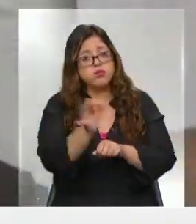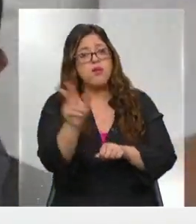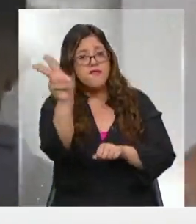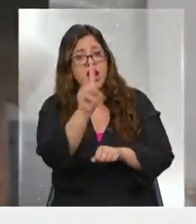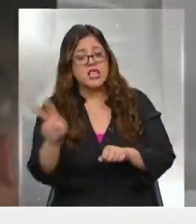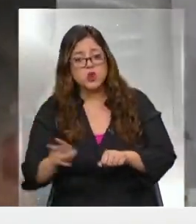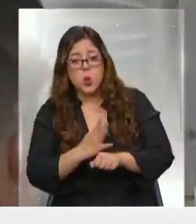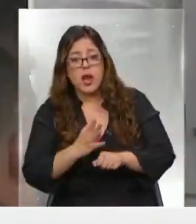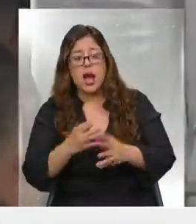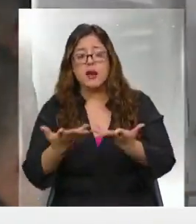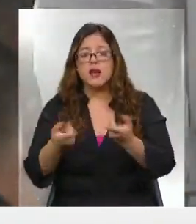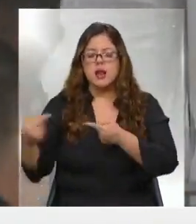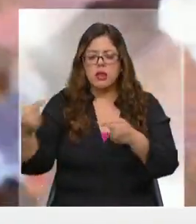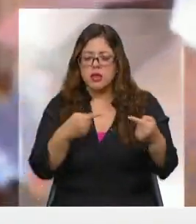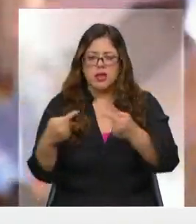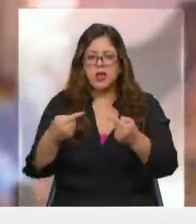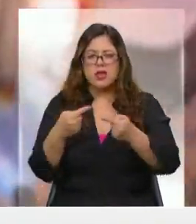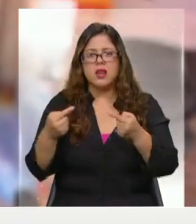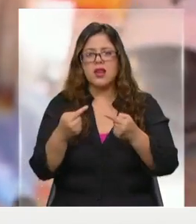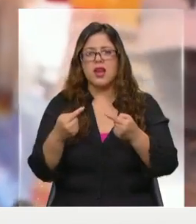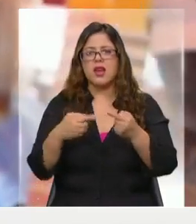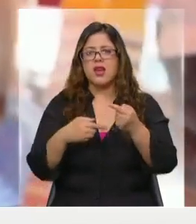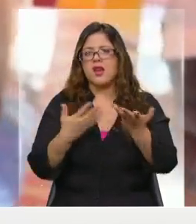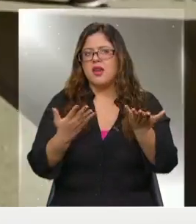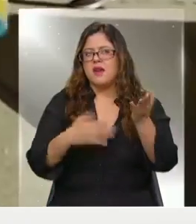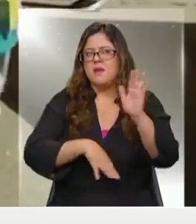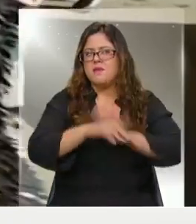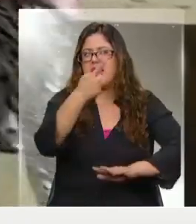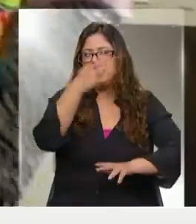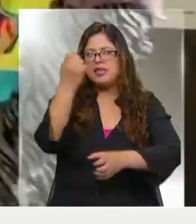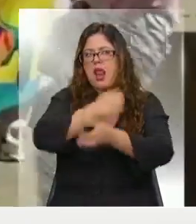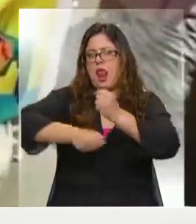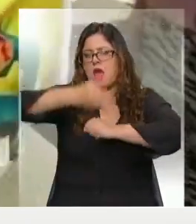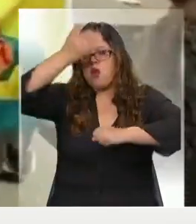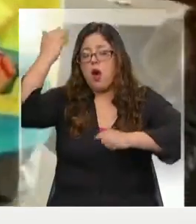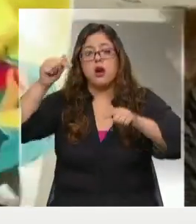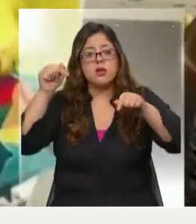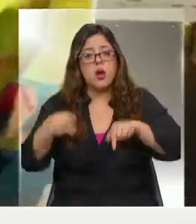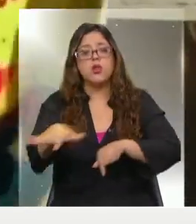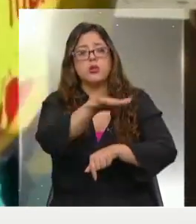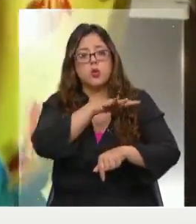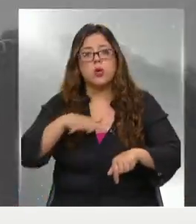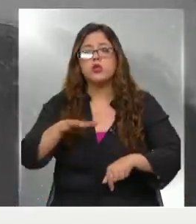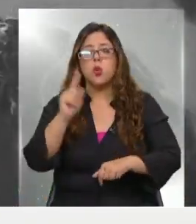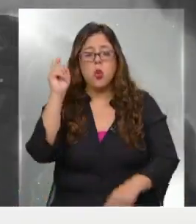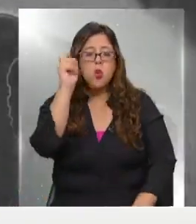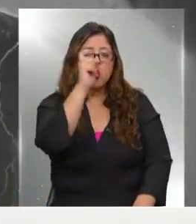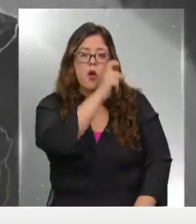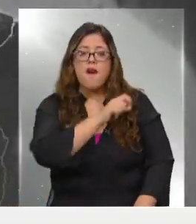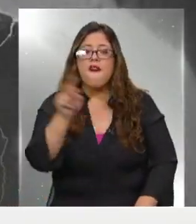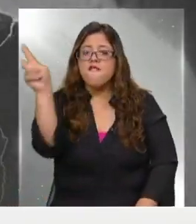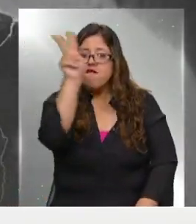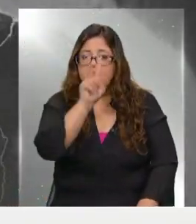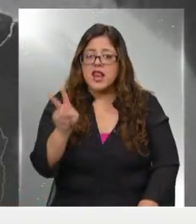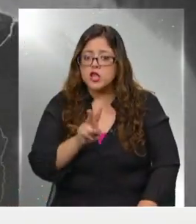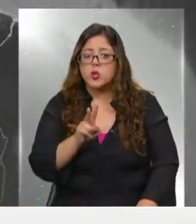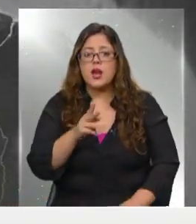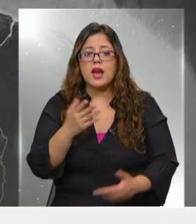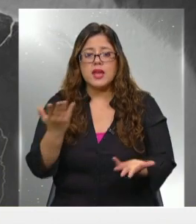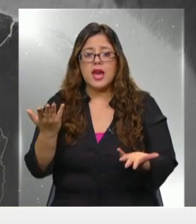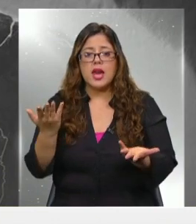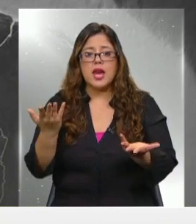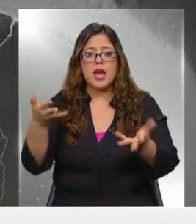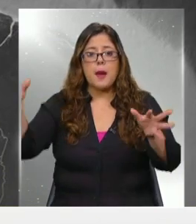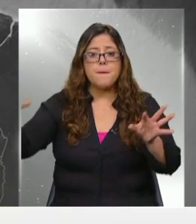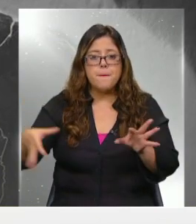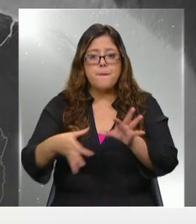Venezuela, un conflicto que se arrastra hace más de un siglo y que ahora vive uno de los momentos más álgidos. Venezuela optó por anexionar tras